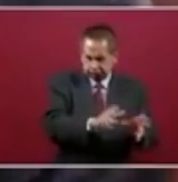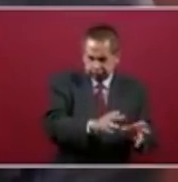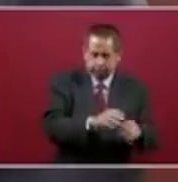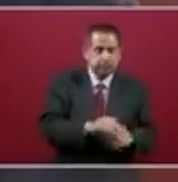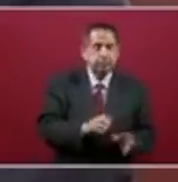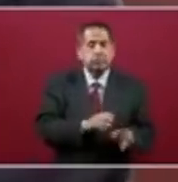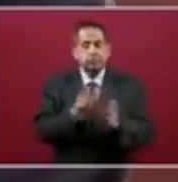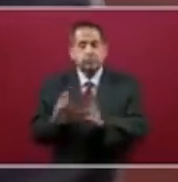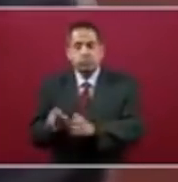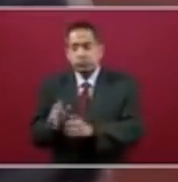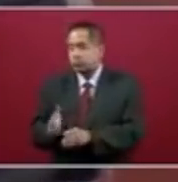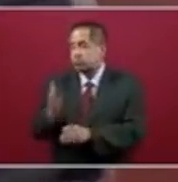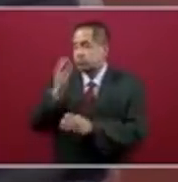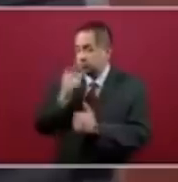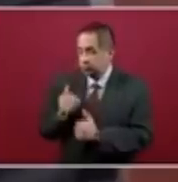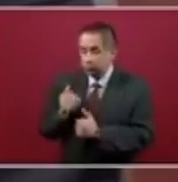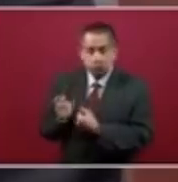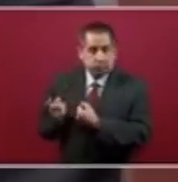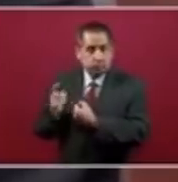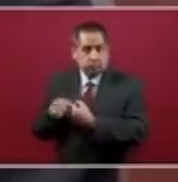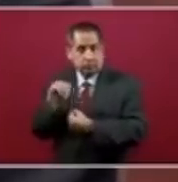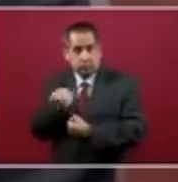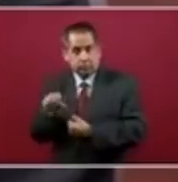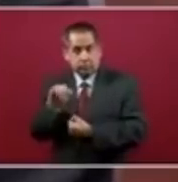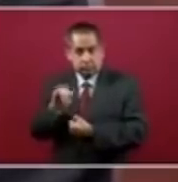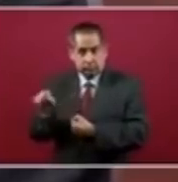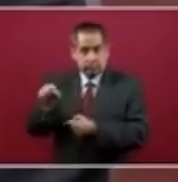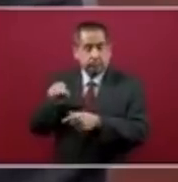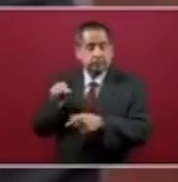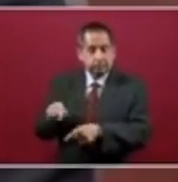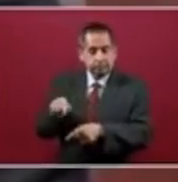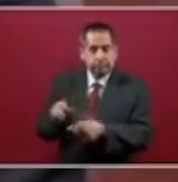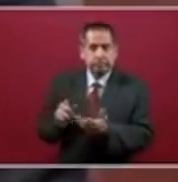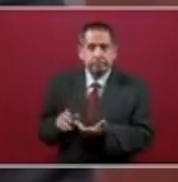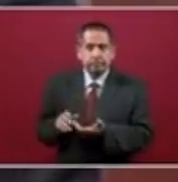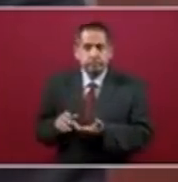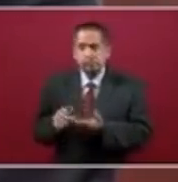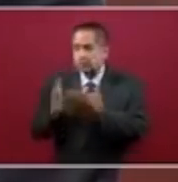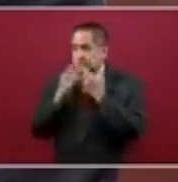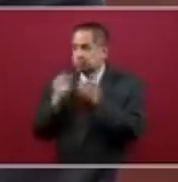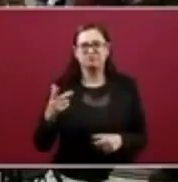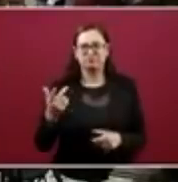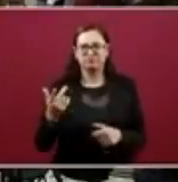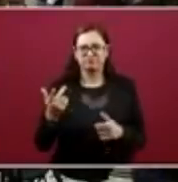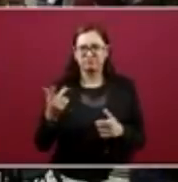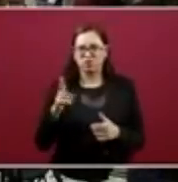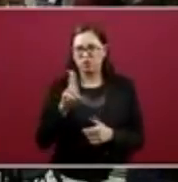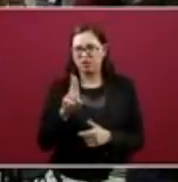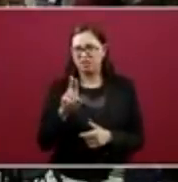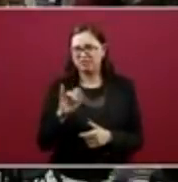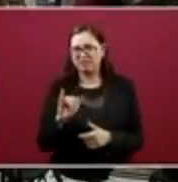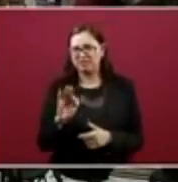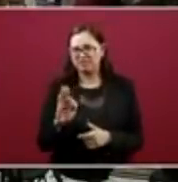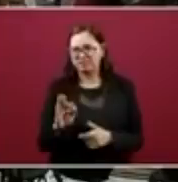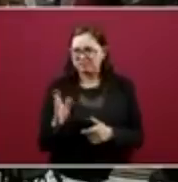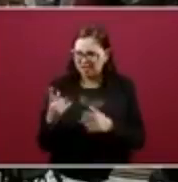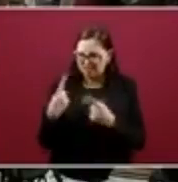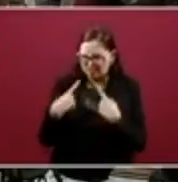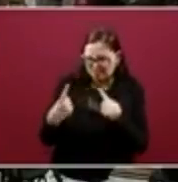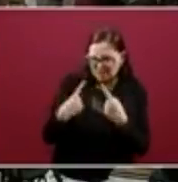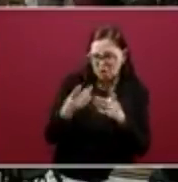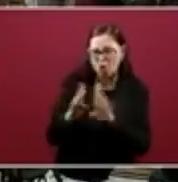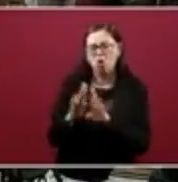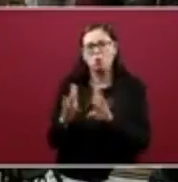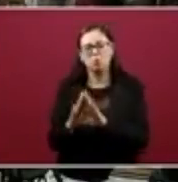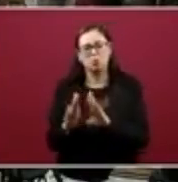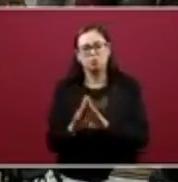funcionar. Sin embargo, no descartó la posibilidad de que se inviertan bonos bursátiles para la empresa petrolera. Miren, en el caso del petróleo,